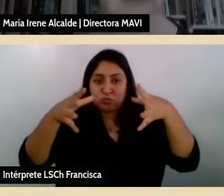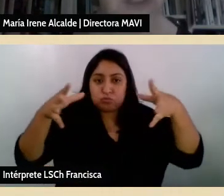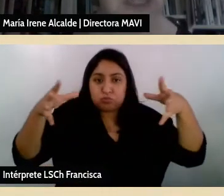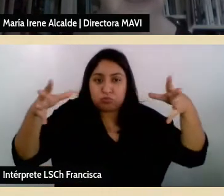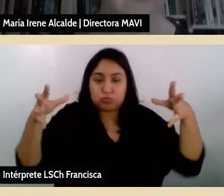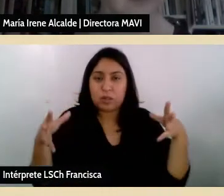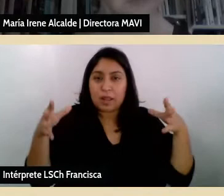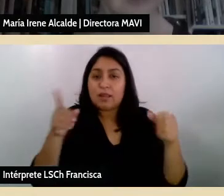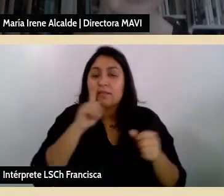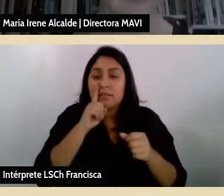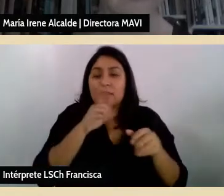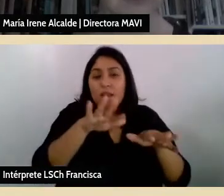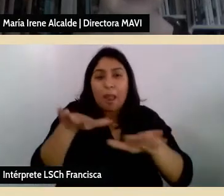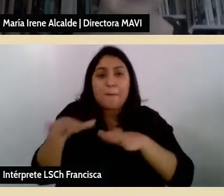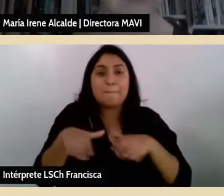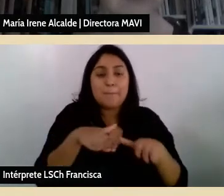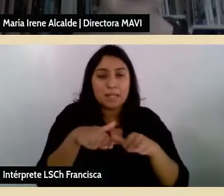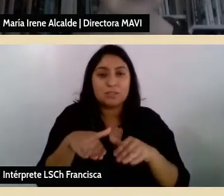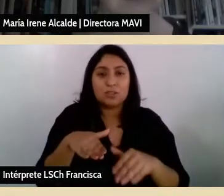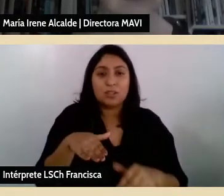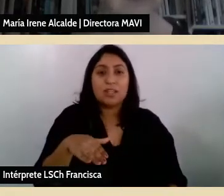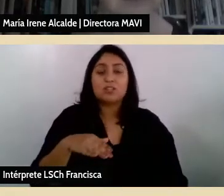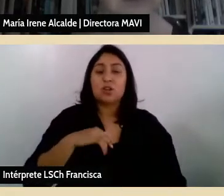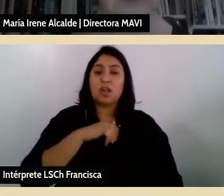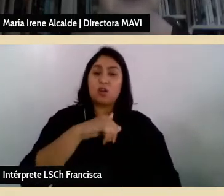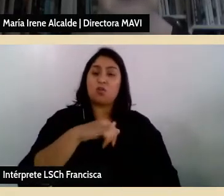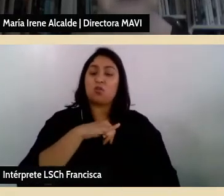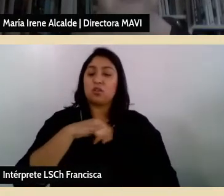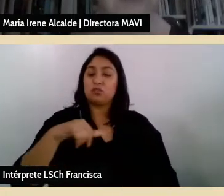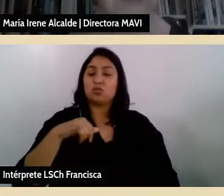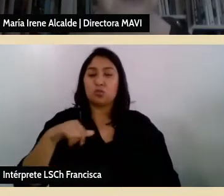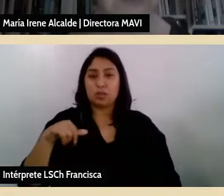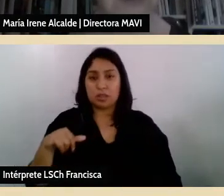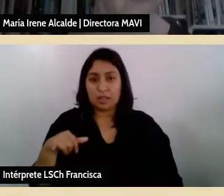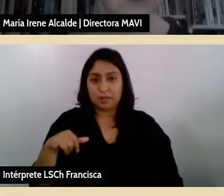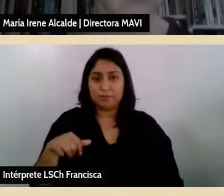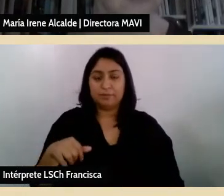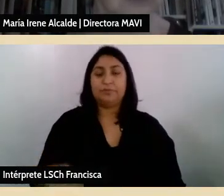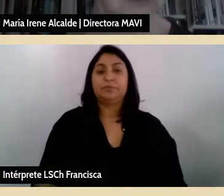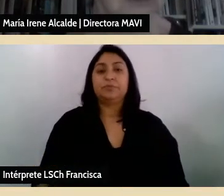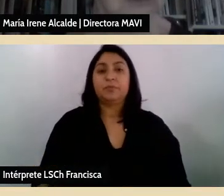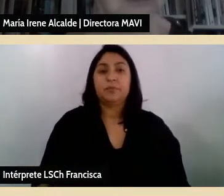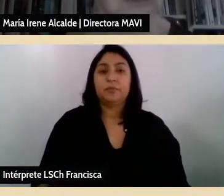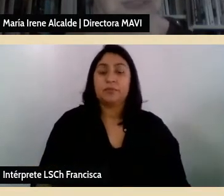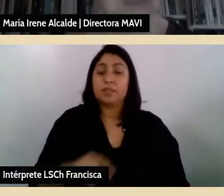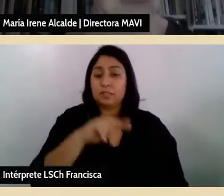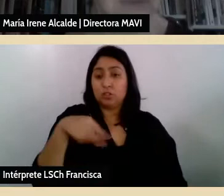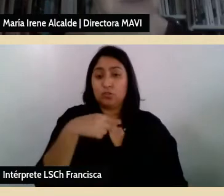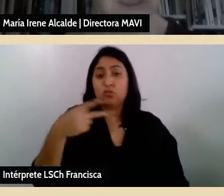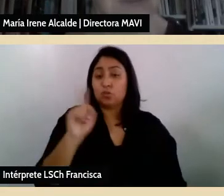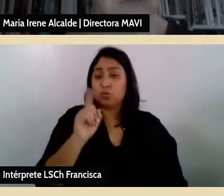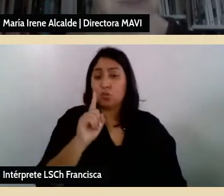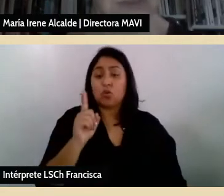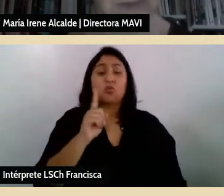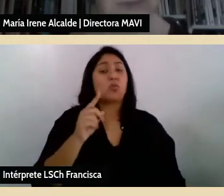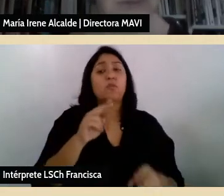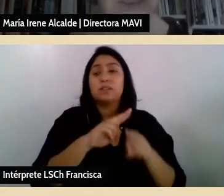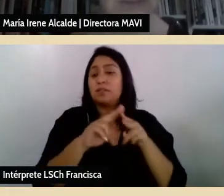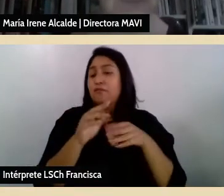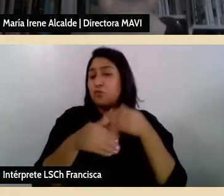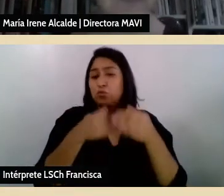el espacio. Y eso es muy horizontal. Y yo creo que si no hubiera sido así, no hubiera resultado. realmente no hubiera